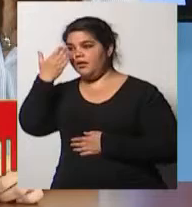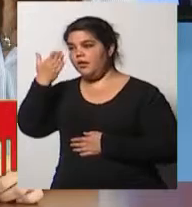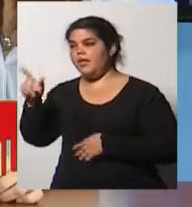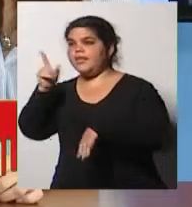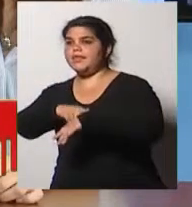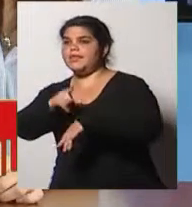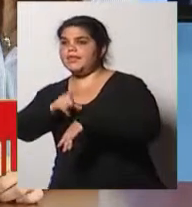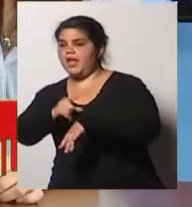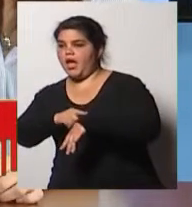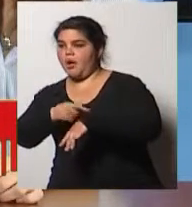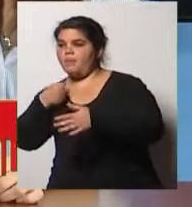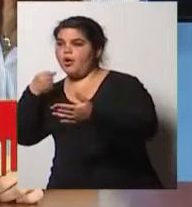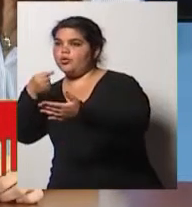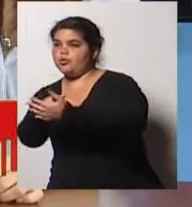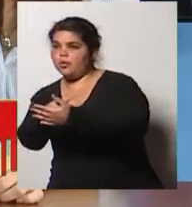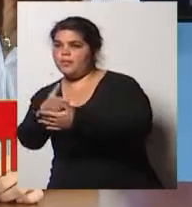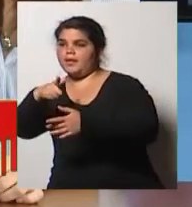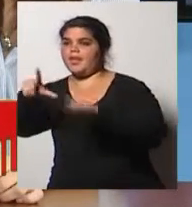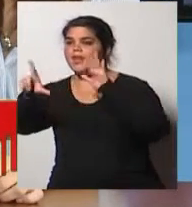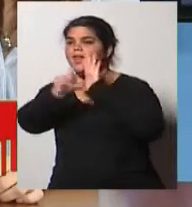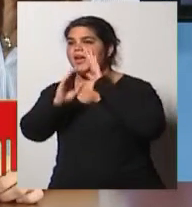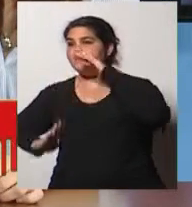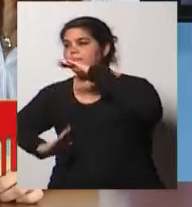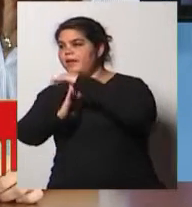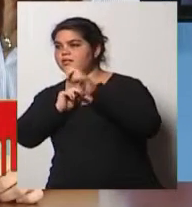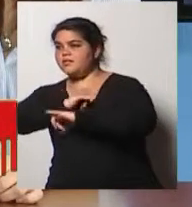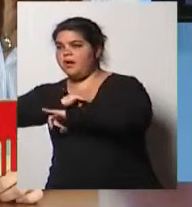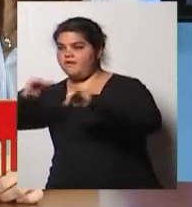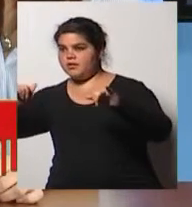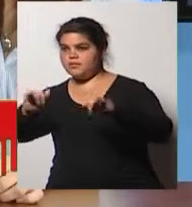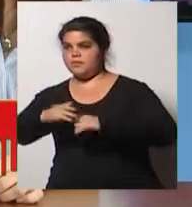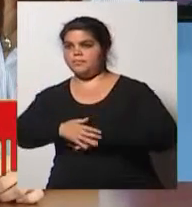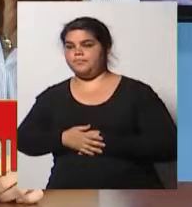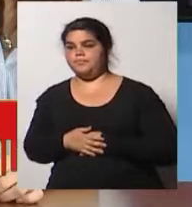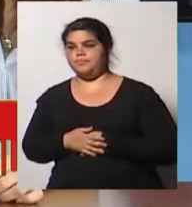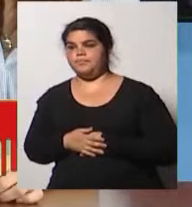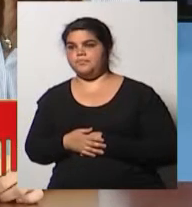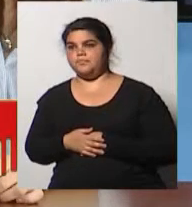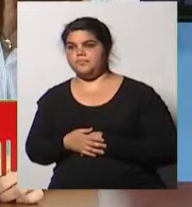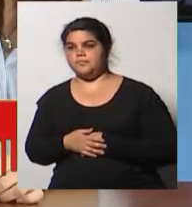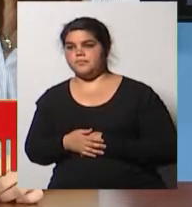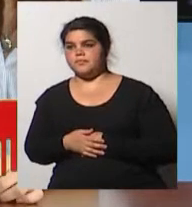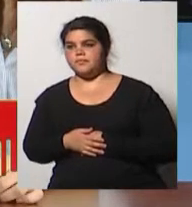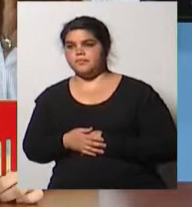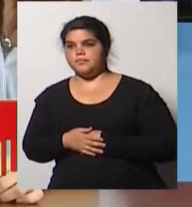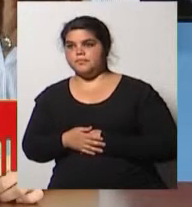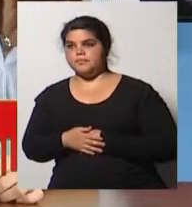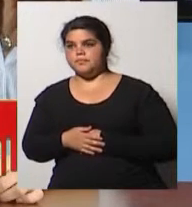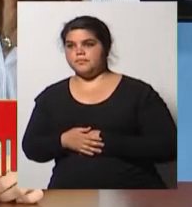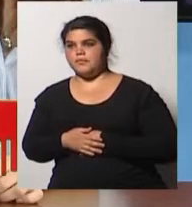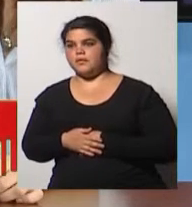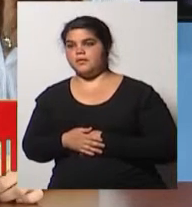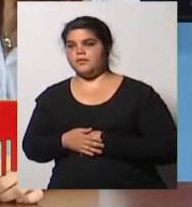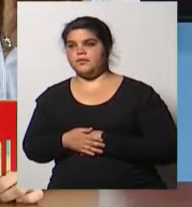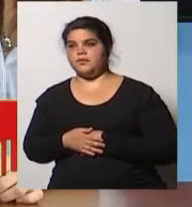tiempo determinado por la Constitución, que no, digamos, que no exista una